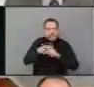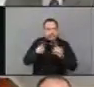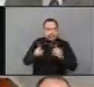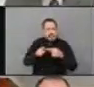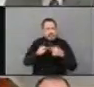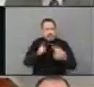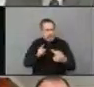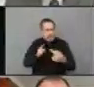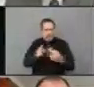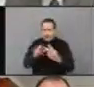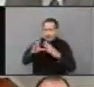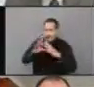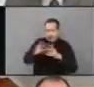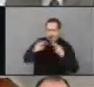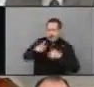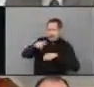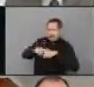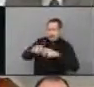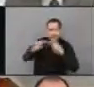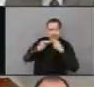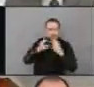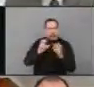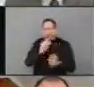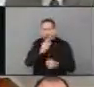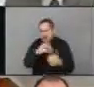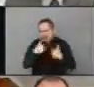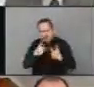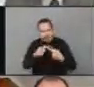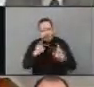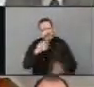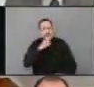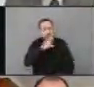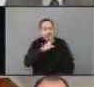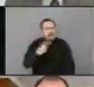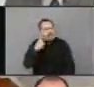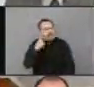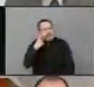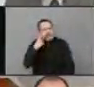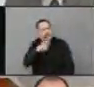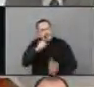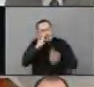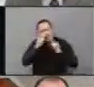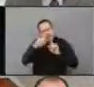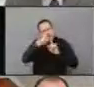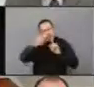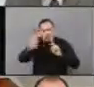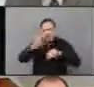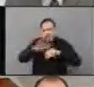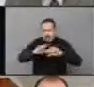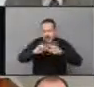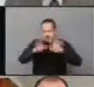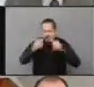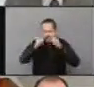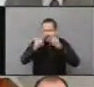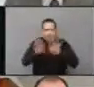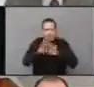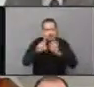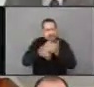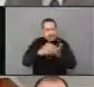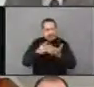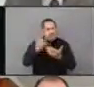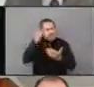es inexistente el asunto, y escuché, he estado atendiendo con también las